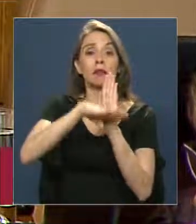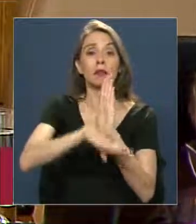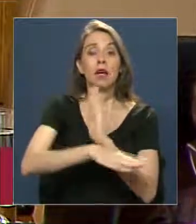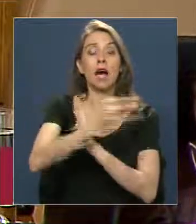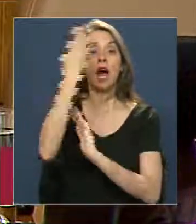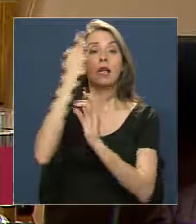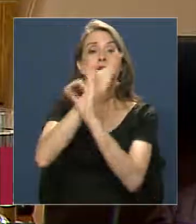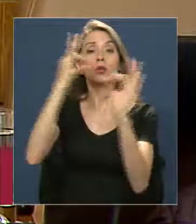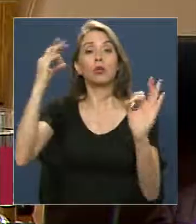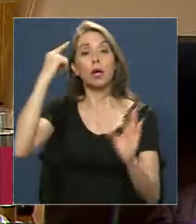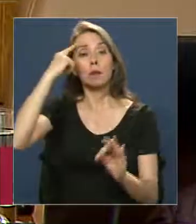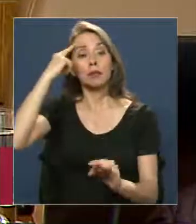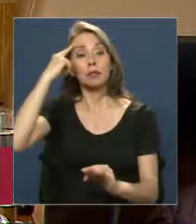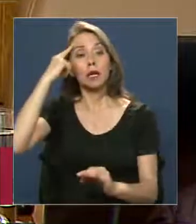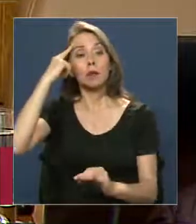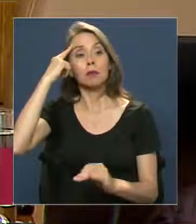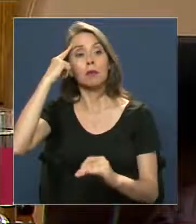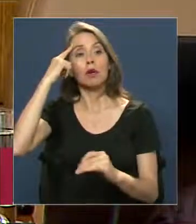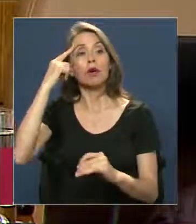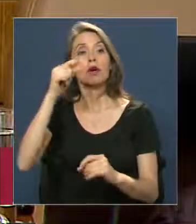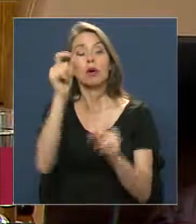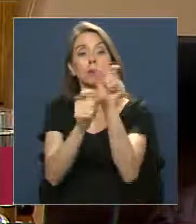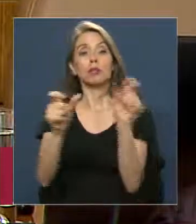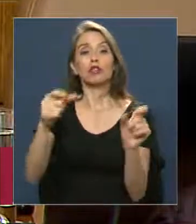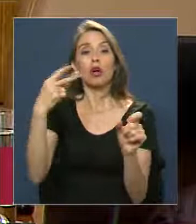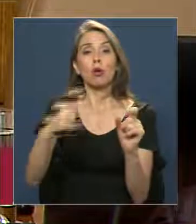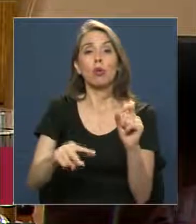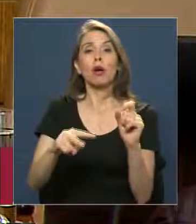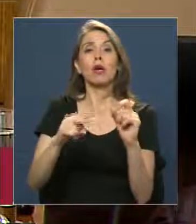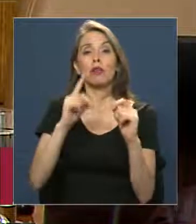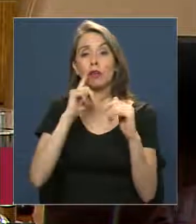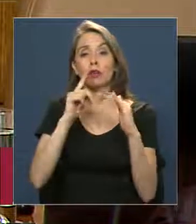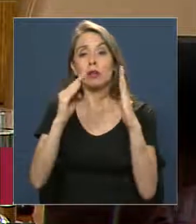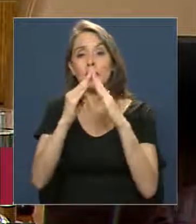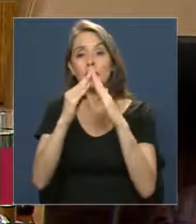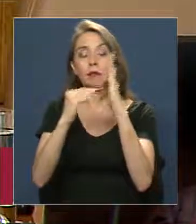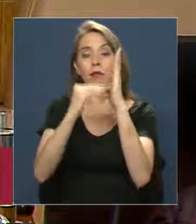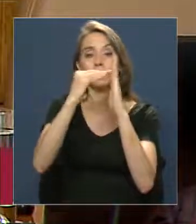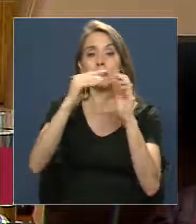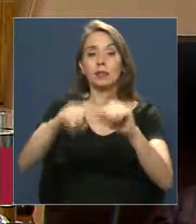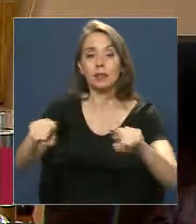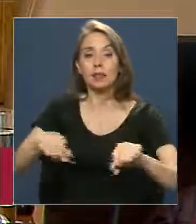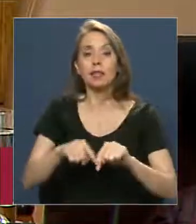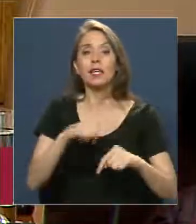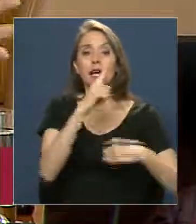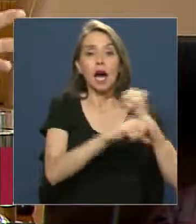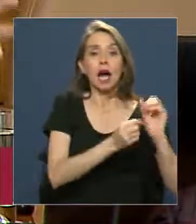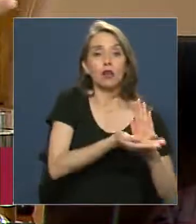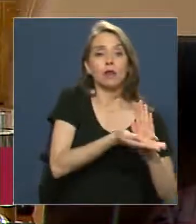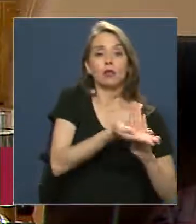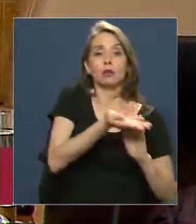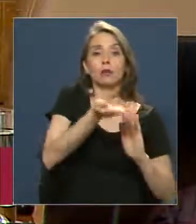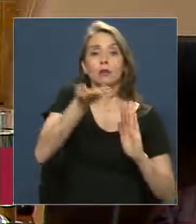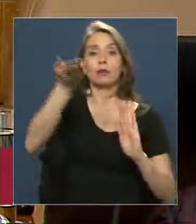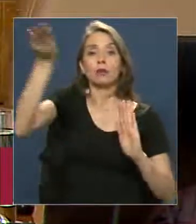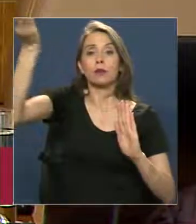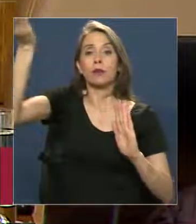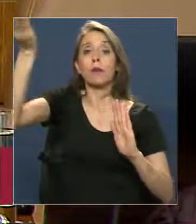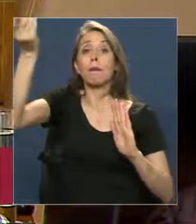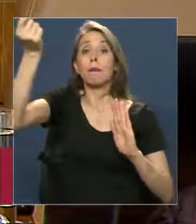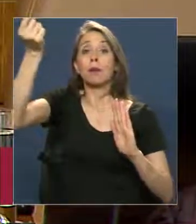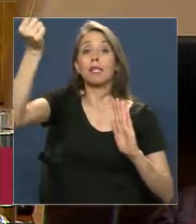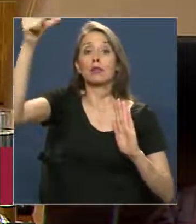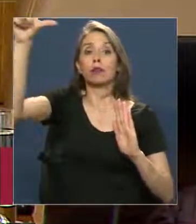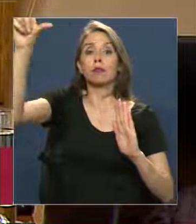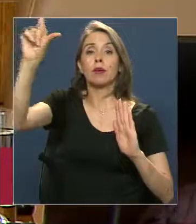nadie pensó, que esas propiedades que todos tienen o que han tenido, que han adquirido y que cada año va subiendo su precio, va a empezar a bajar su precio. Y